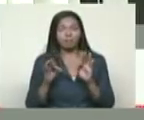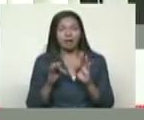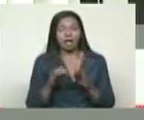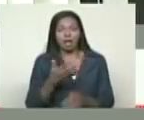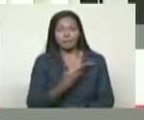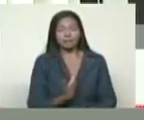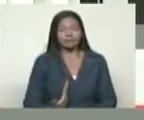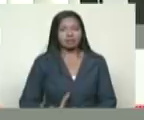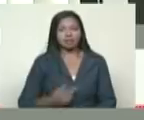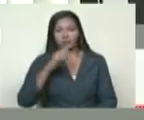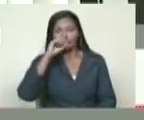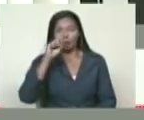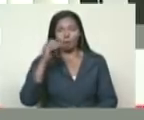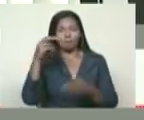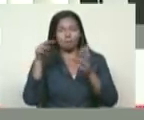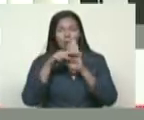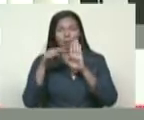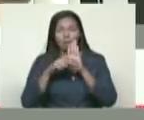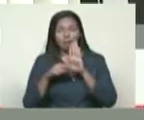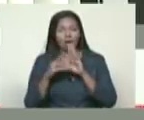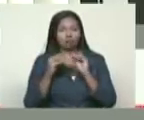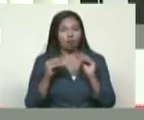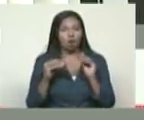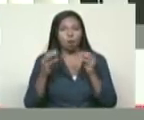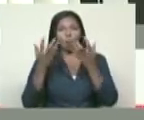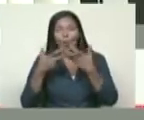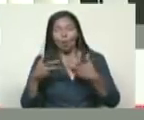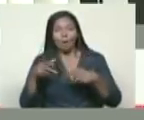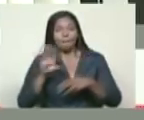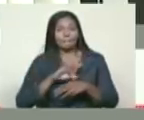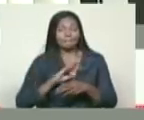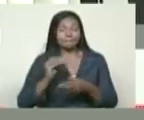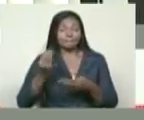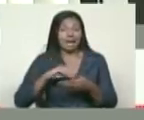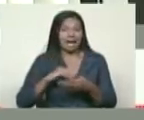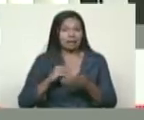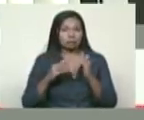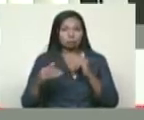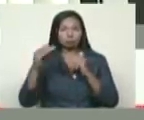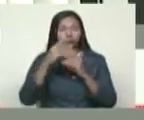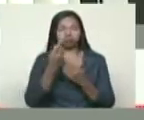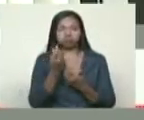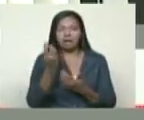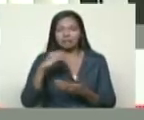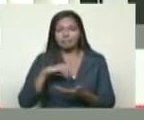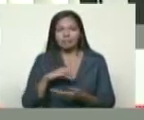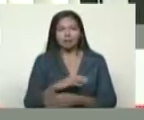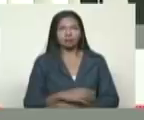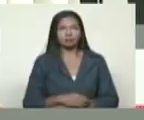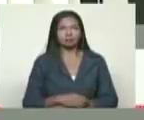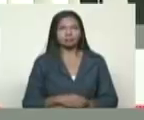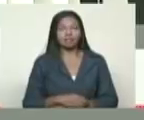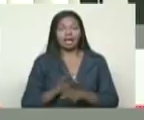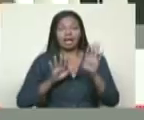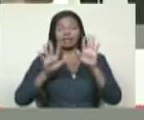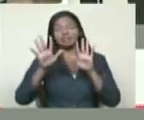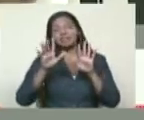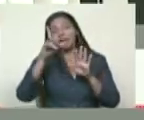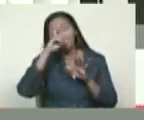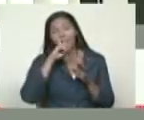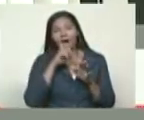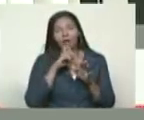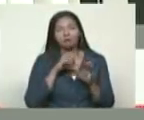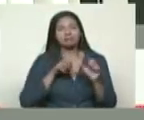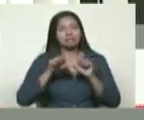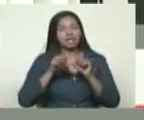tiene una agenda bolivariana con motores productivos, pero todavía eso no se supera en 10 años ni en 5 años.